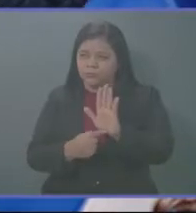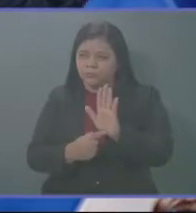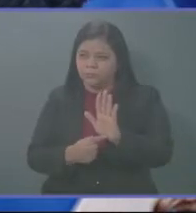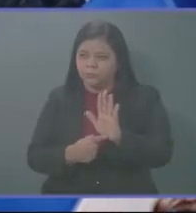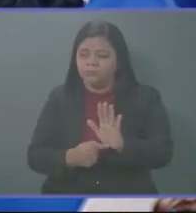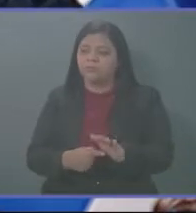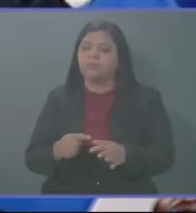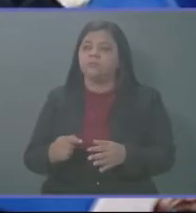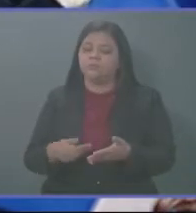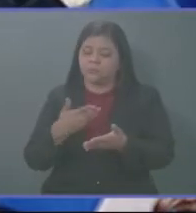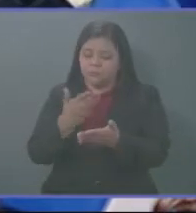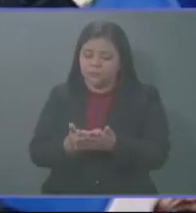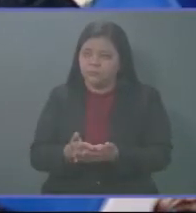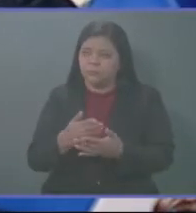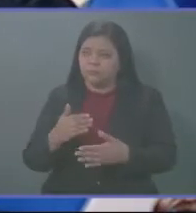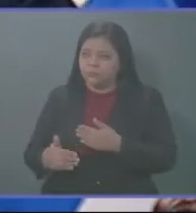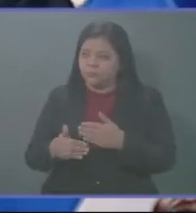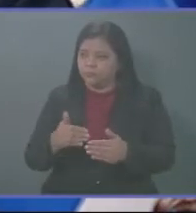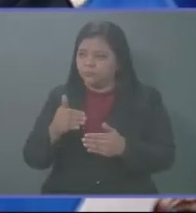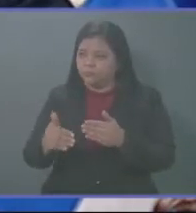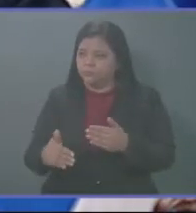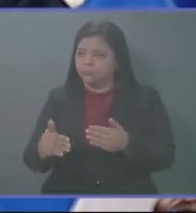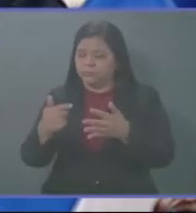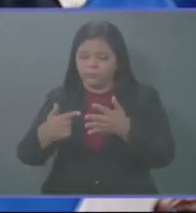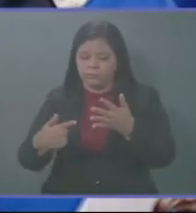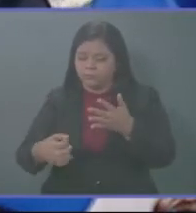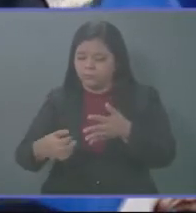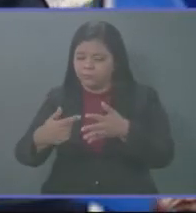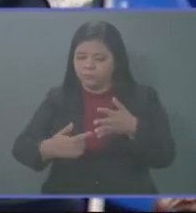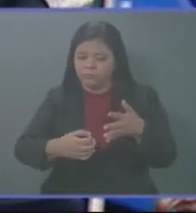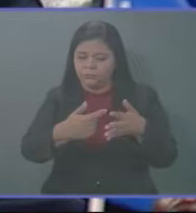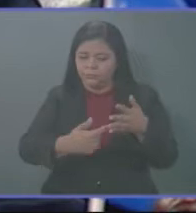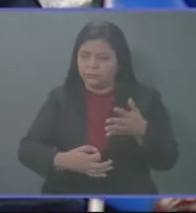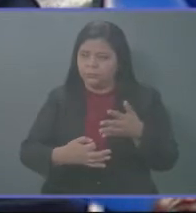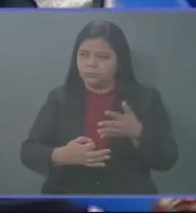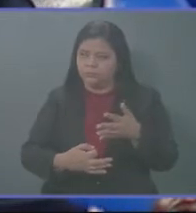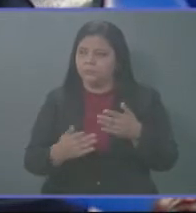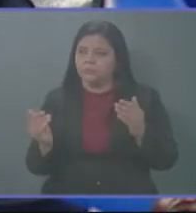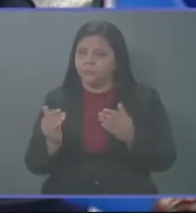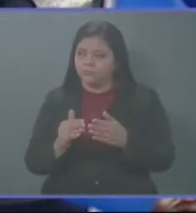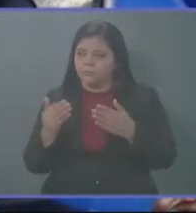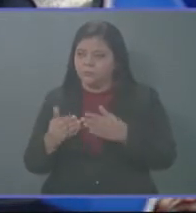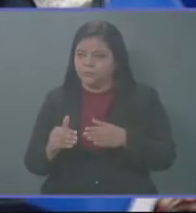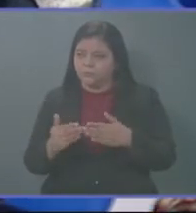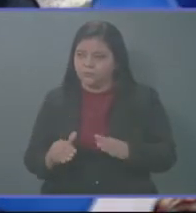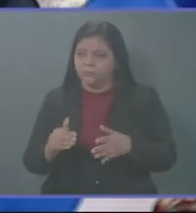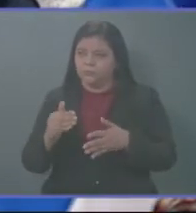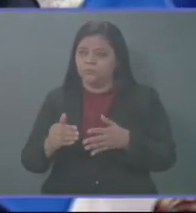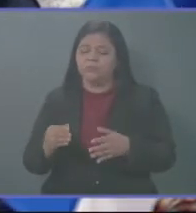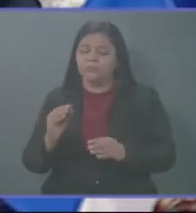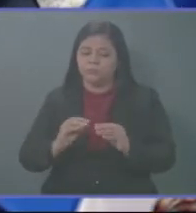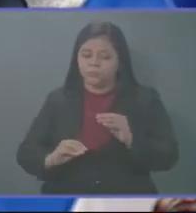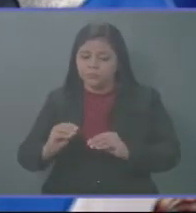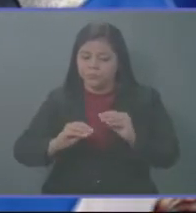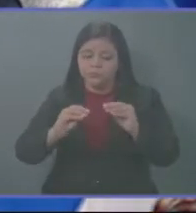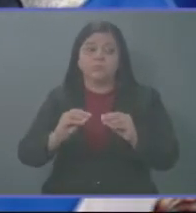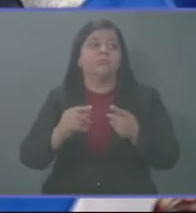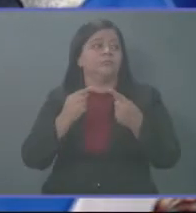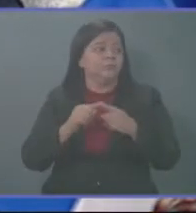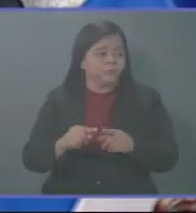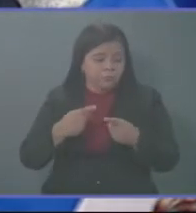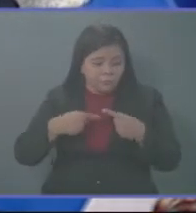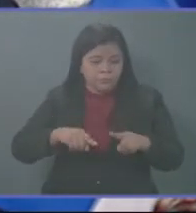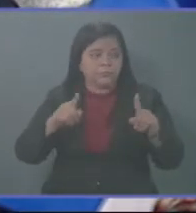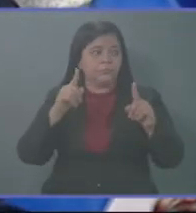esos protocolos, normativas e instructivos. Pero lo que sigue siendo